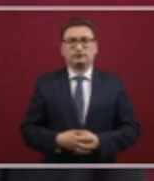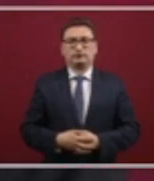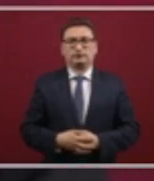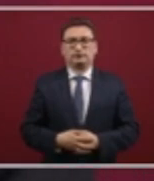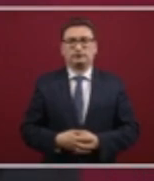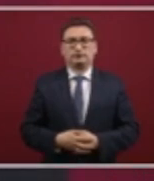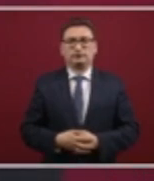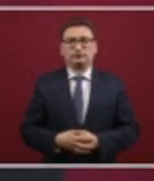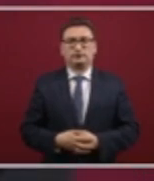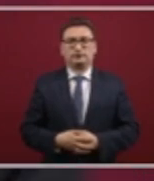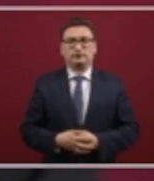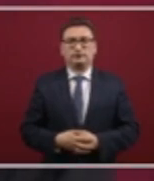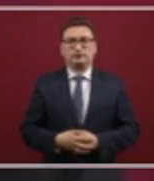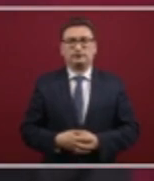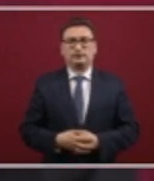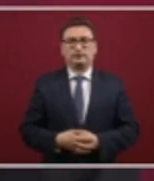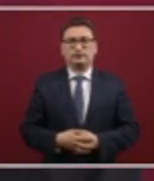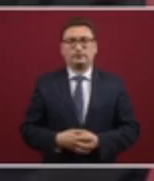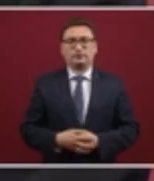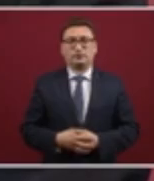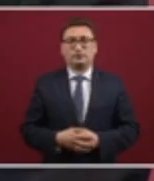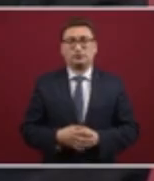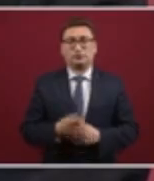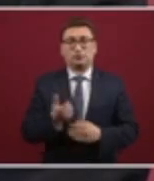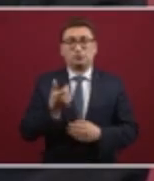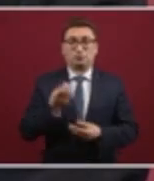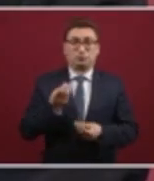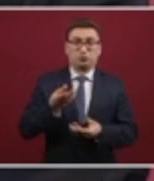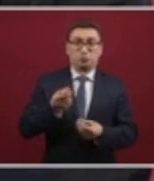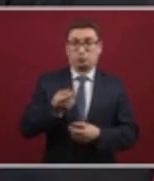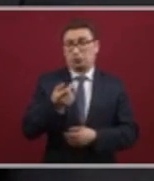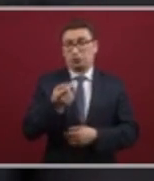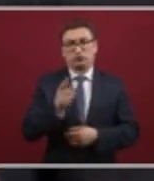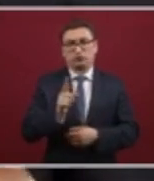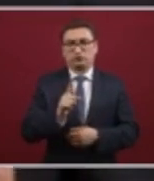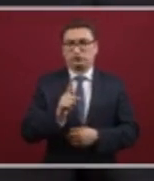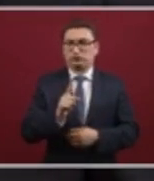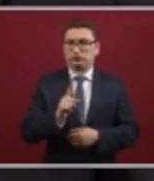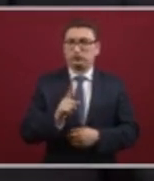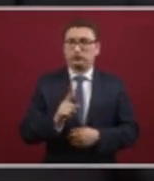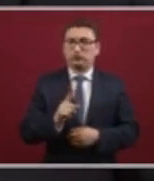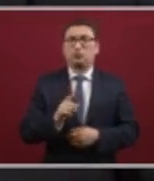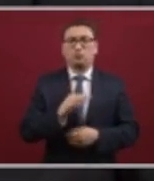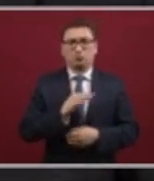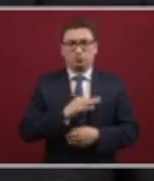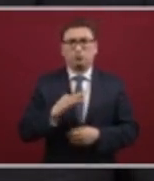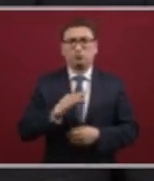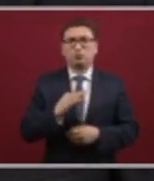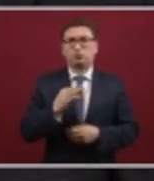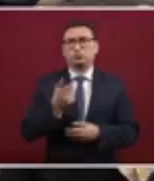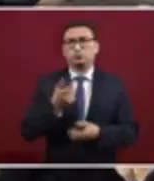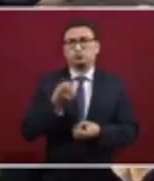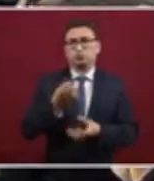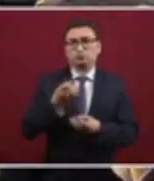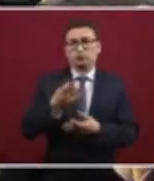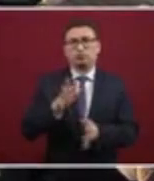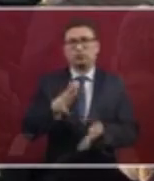En una poca cantidad, sino pueden estar recibiendo en